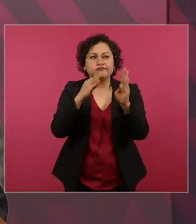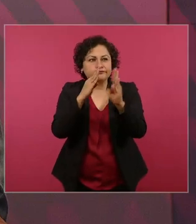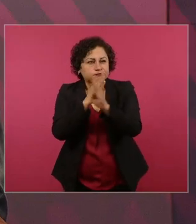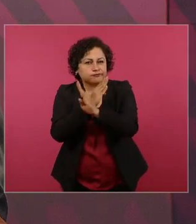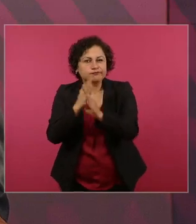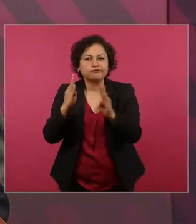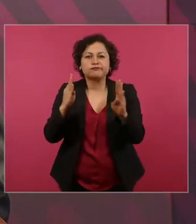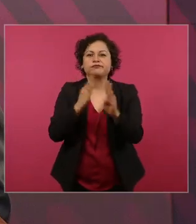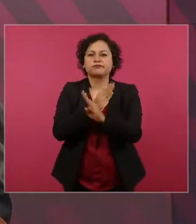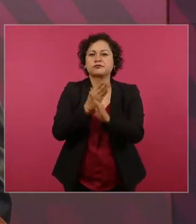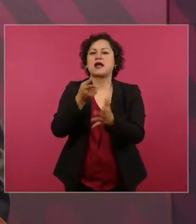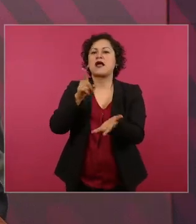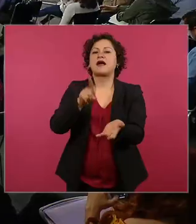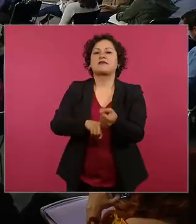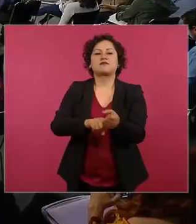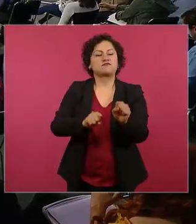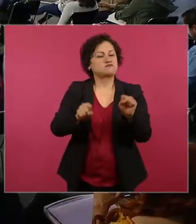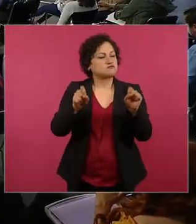tienen